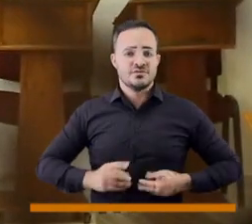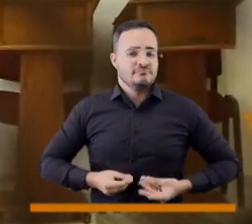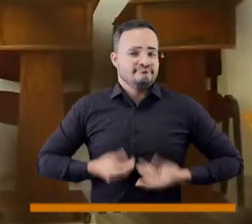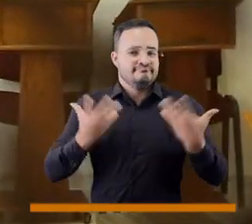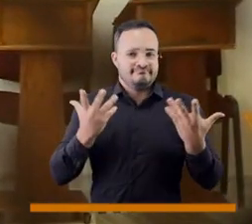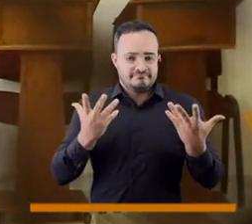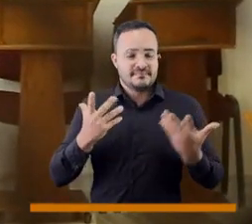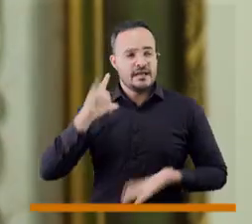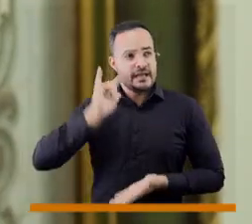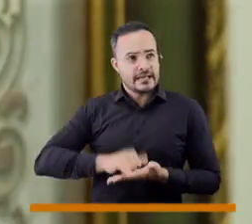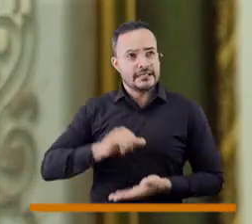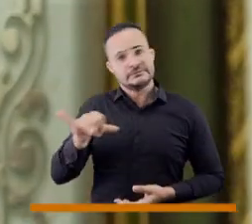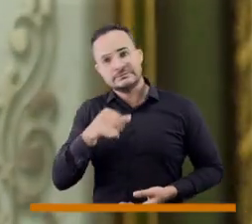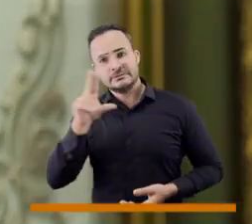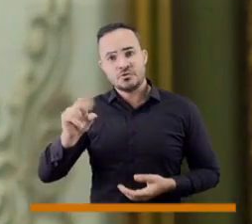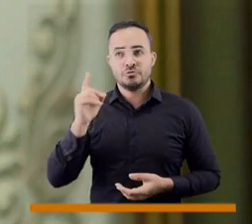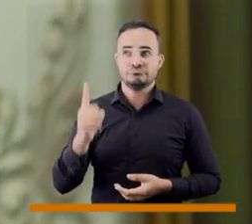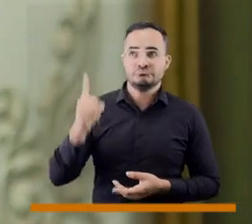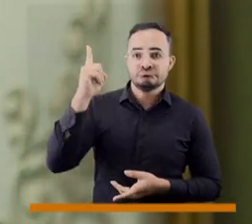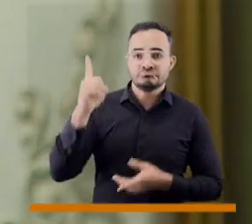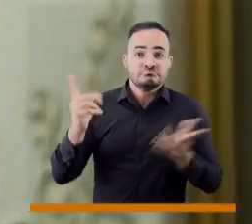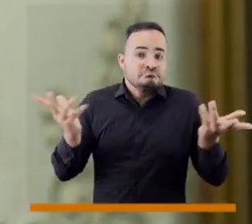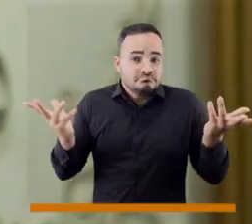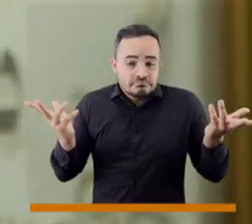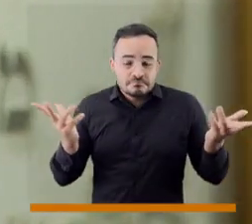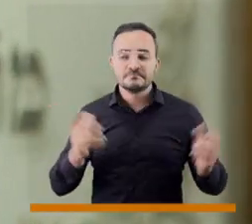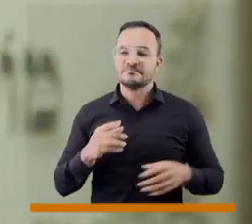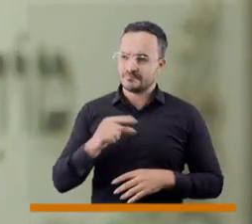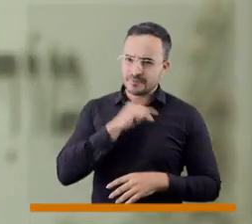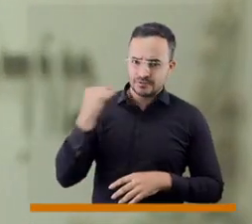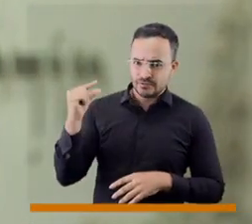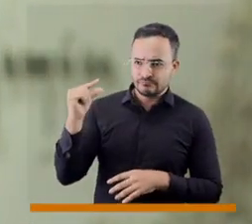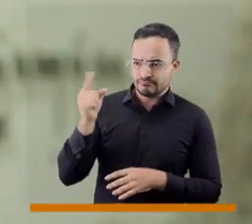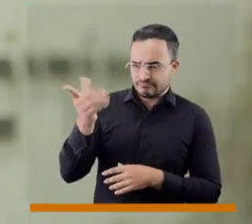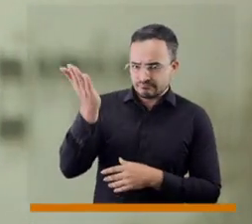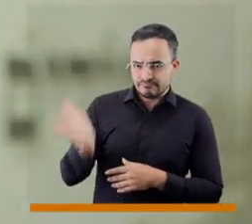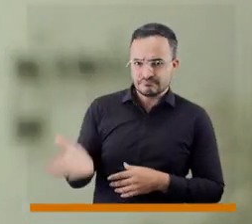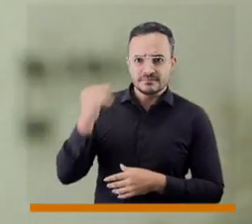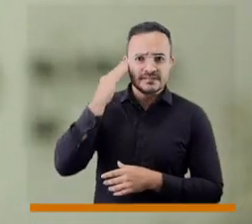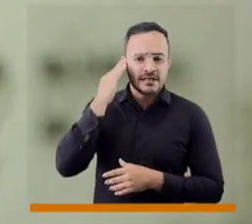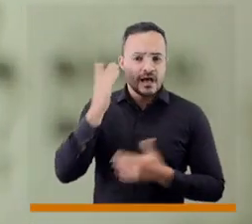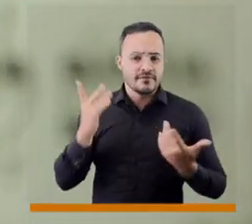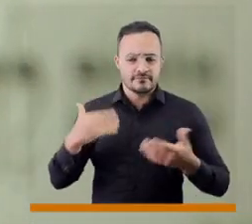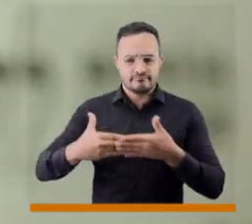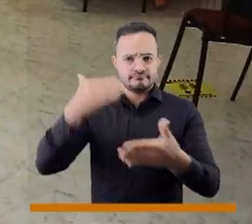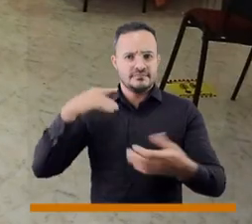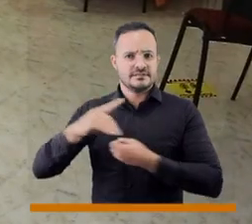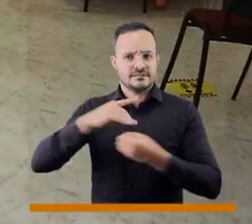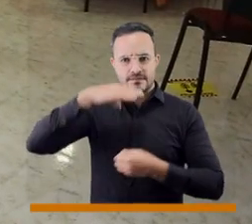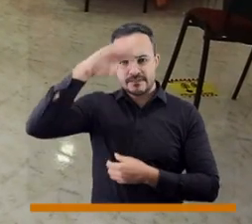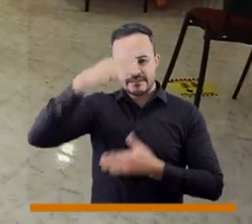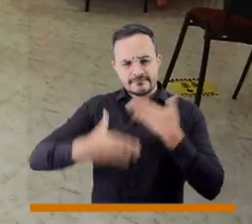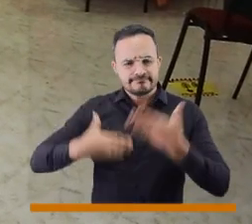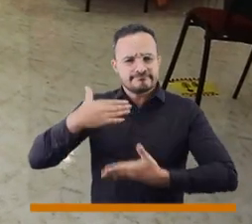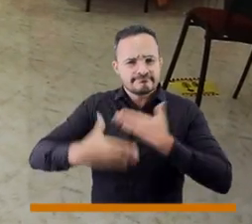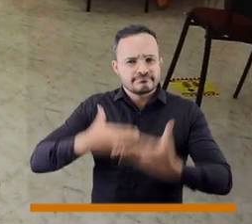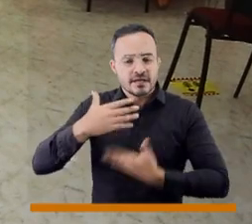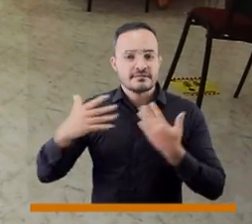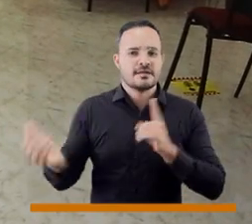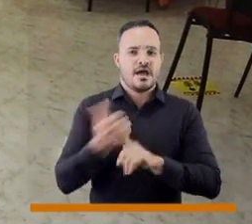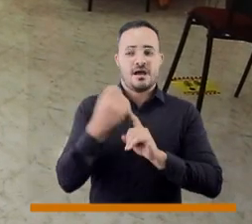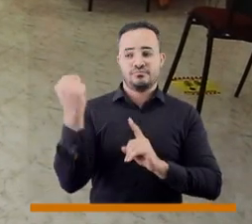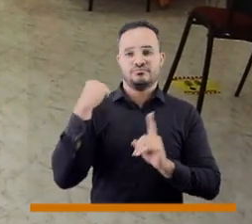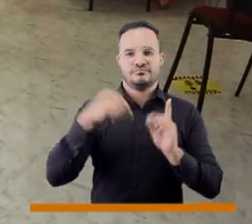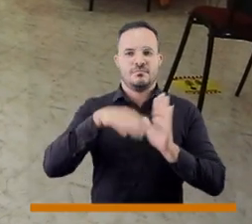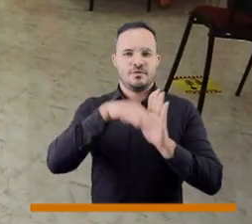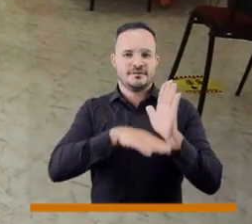precisamente, Catherine y Pastor, es un tema que hemos venido trabajando hace muchos años en el distrito de Medellín y que hasta hace poco logramos alcanzar tener